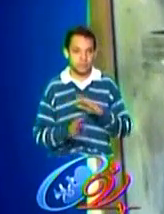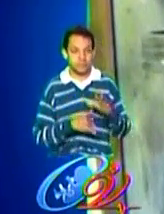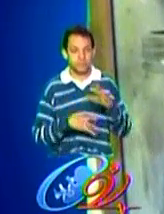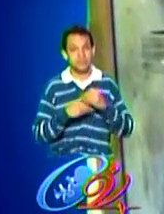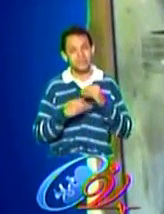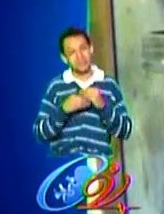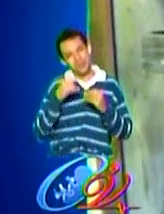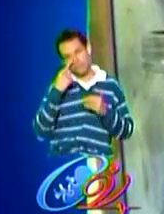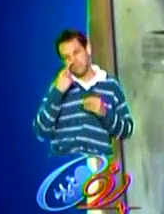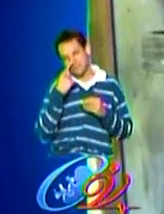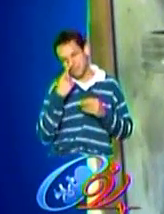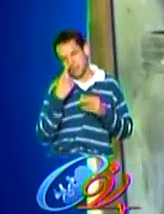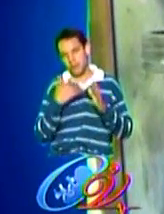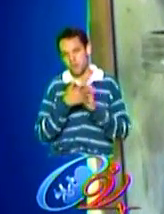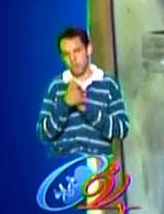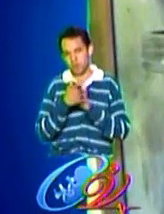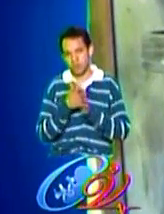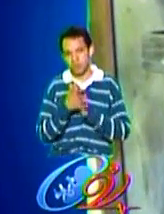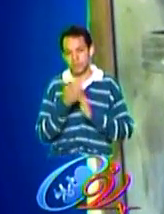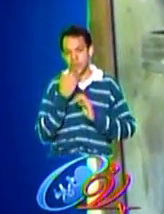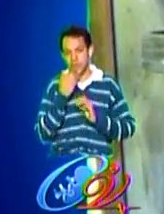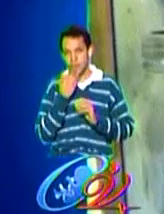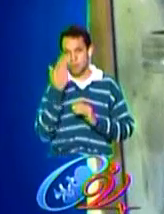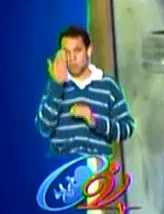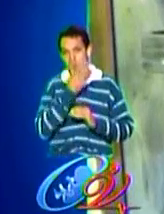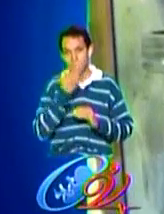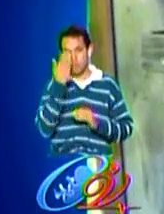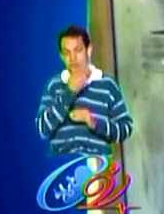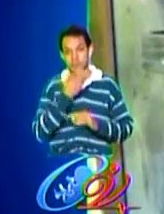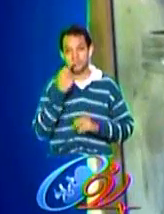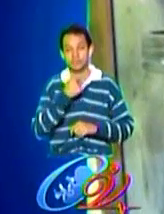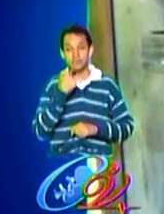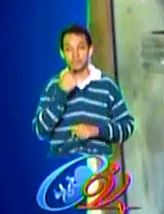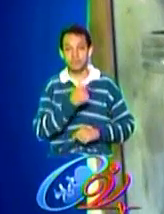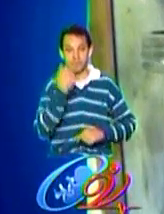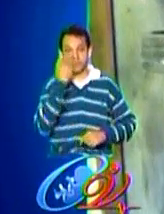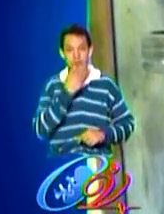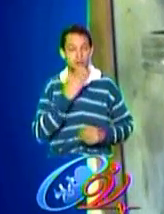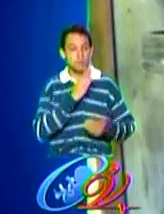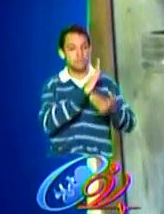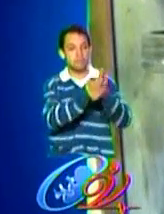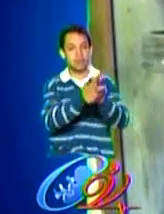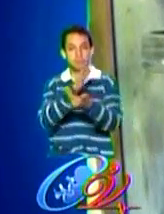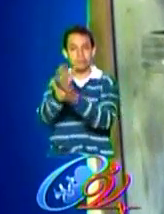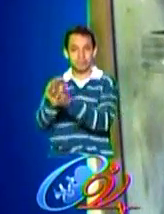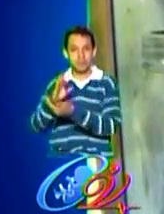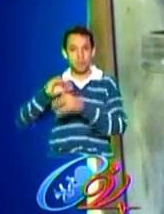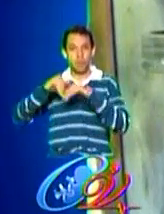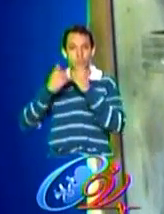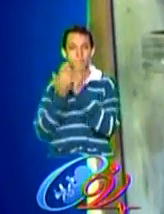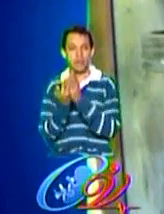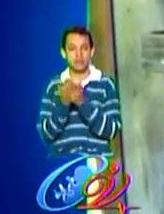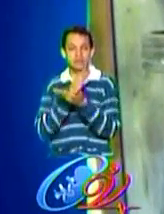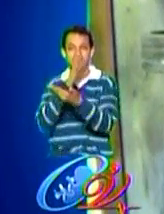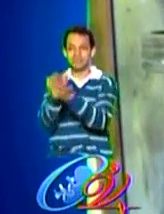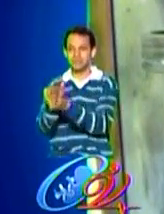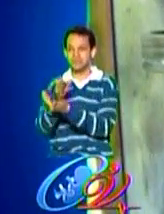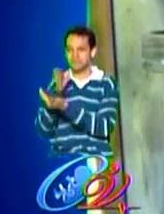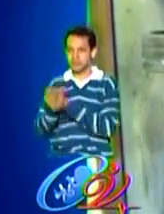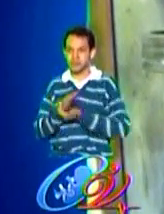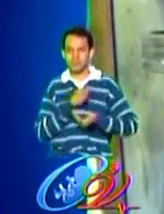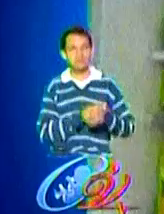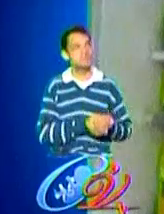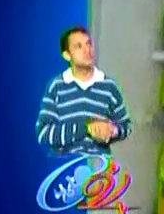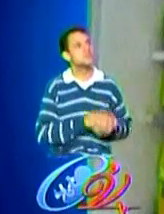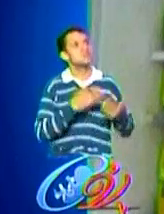interesante porque, por ejemplo, hicieron un estudio donde iban a los colegios y hicieron el estudio del aire